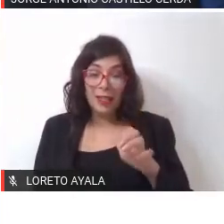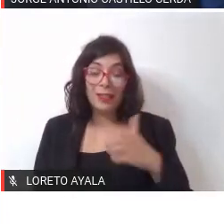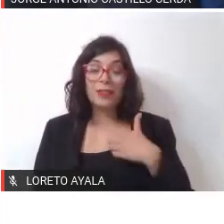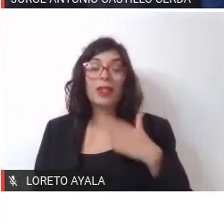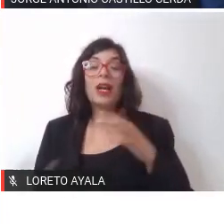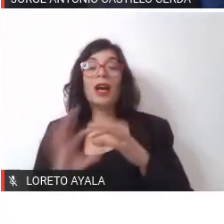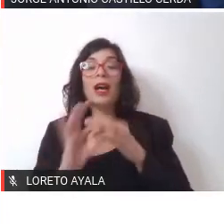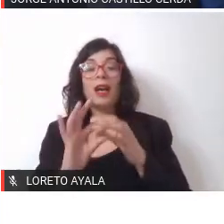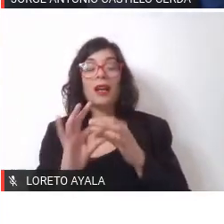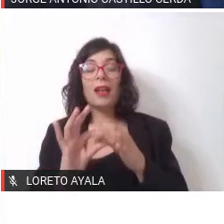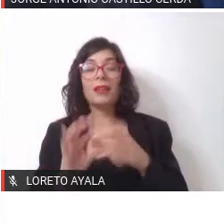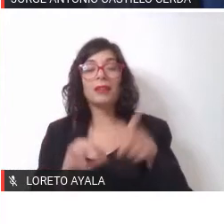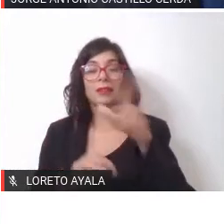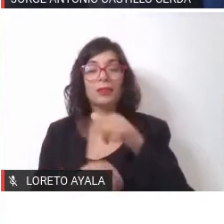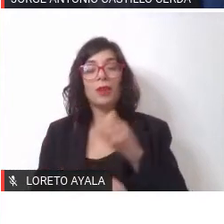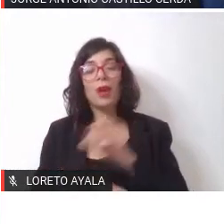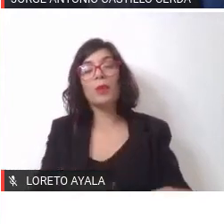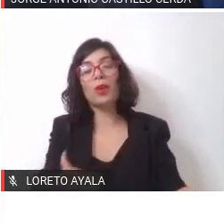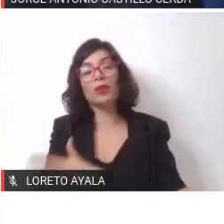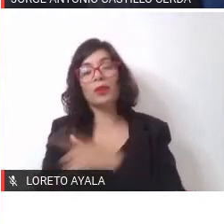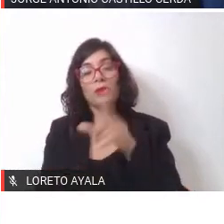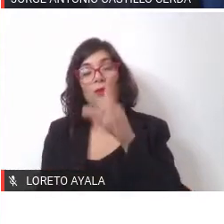cuota de emocionalidad.